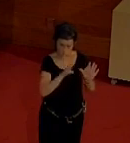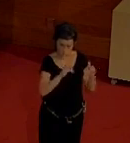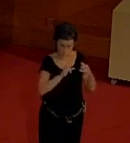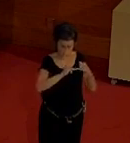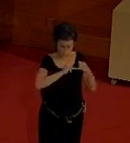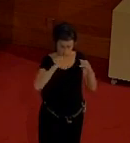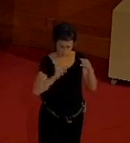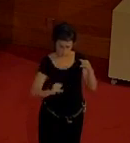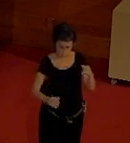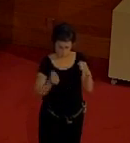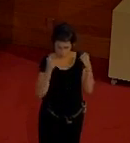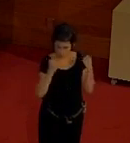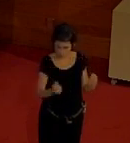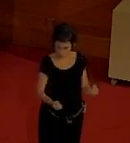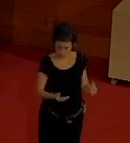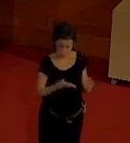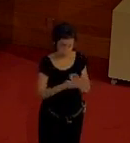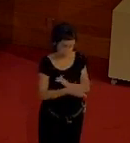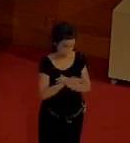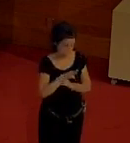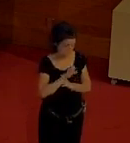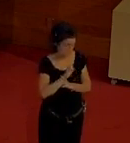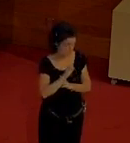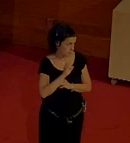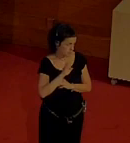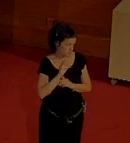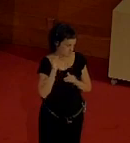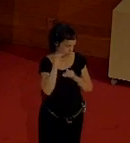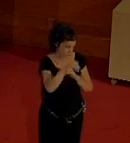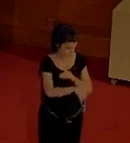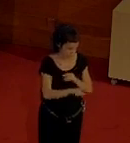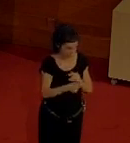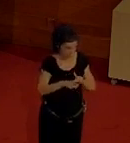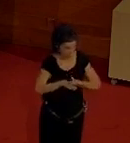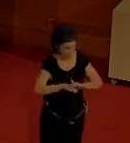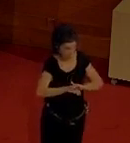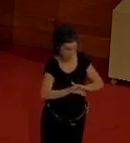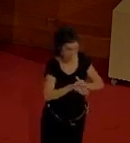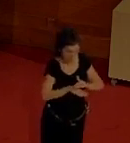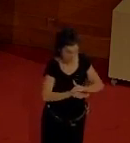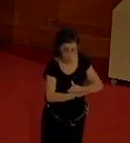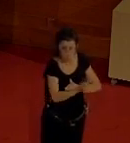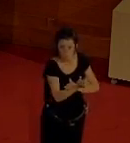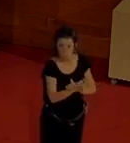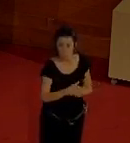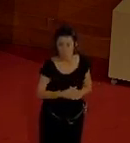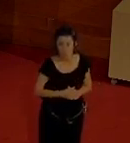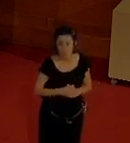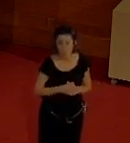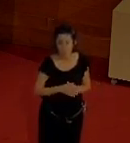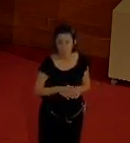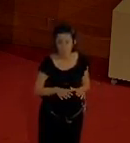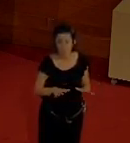decremento de del producto interior bruto luego bueno recuperado pero con el retardo ese y sin embargo